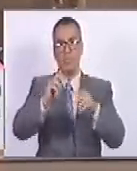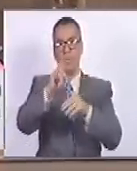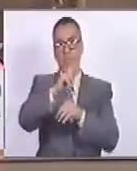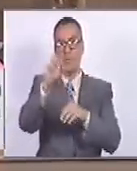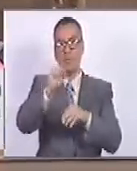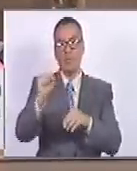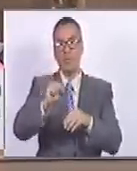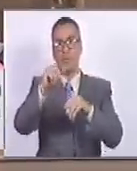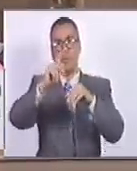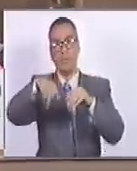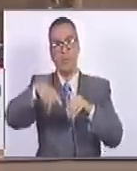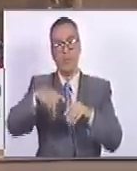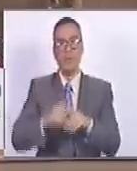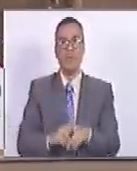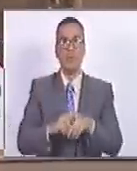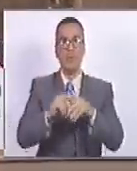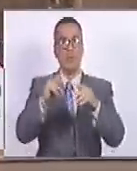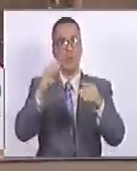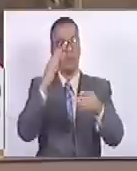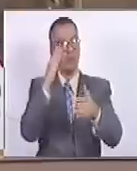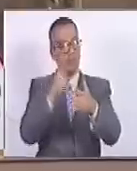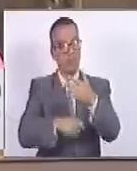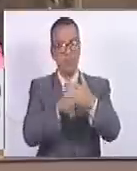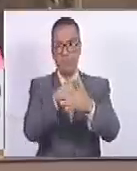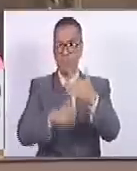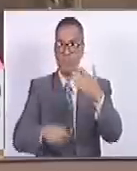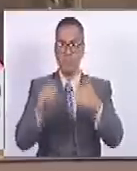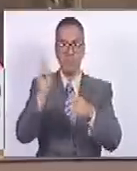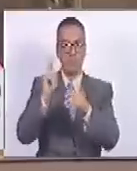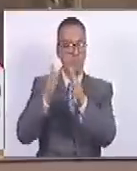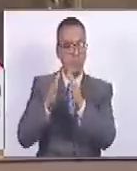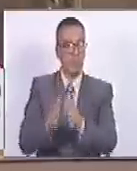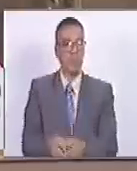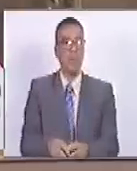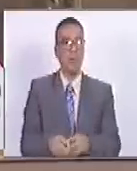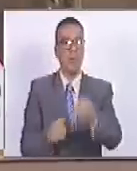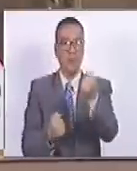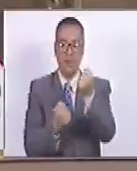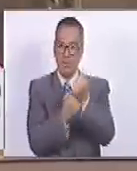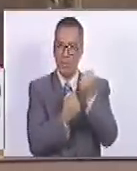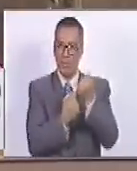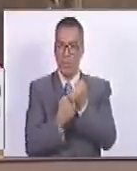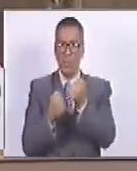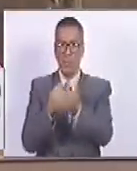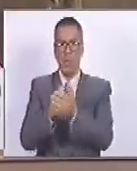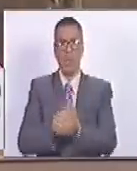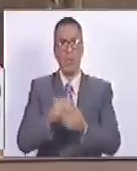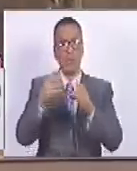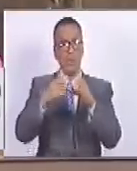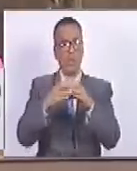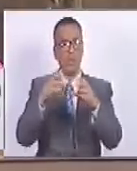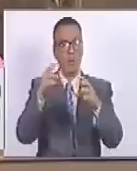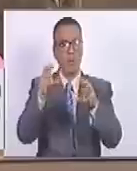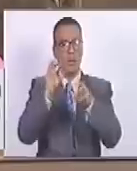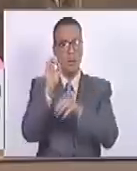2023-2780-RSP sobre las inhabilitaciones políticas en Venezuela, impulsada por el Parlamento